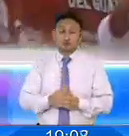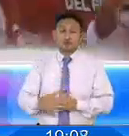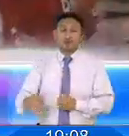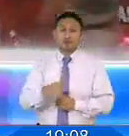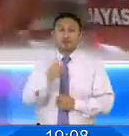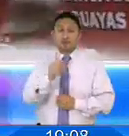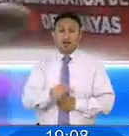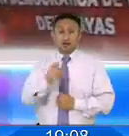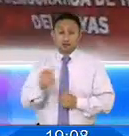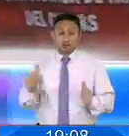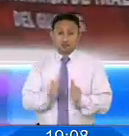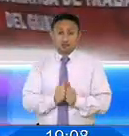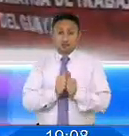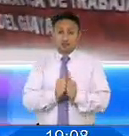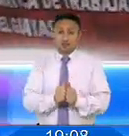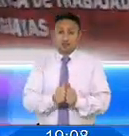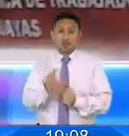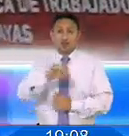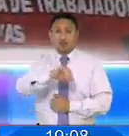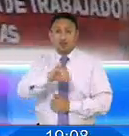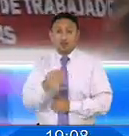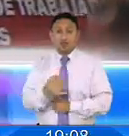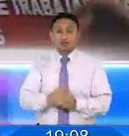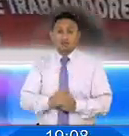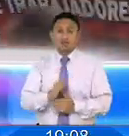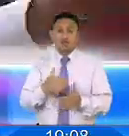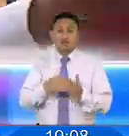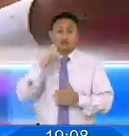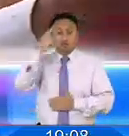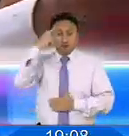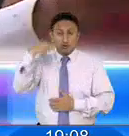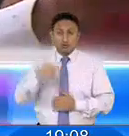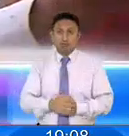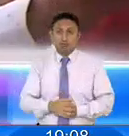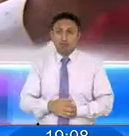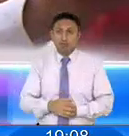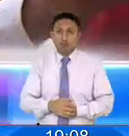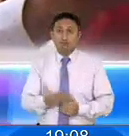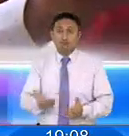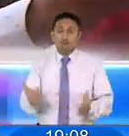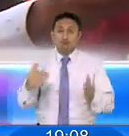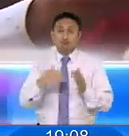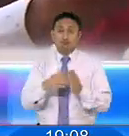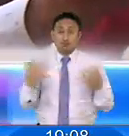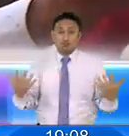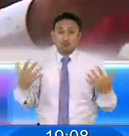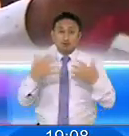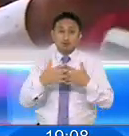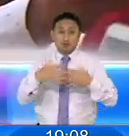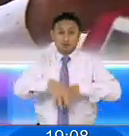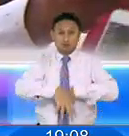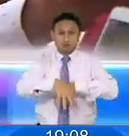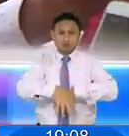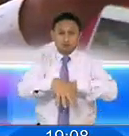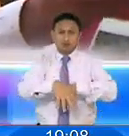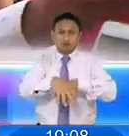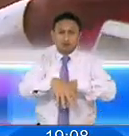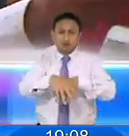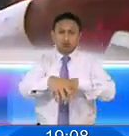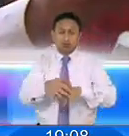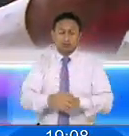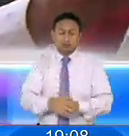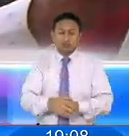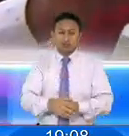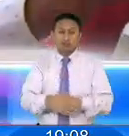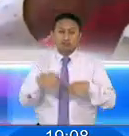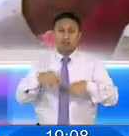de manifestaciones de este jueves contra el gobierno. Se retoma la unidad, la protesta social para